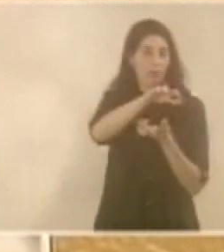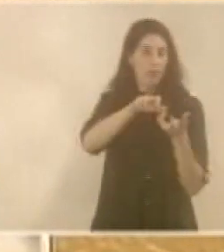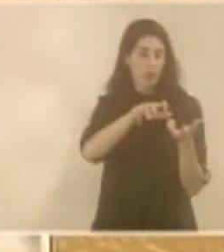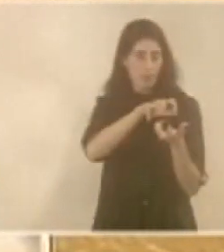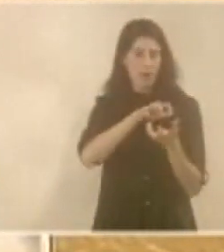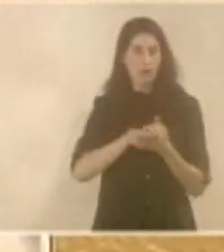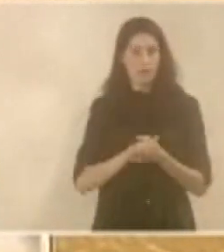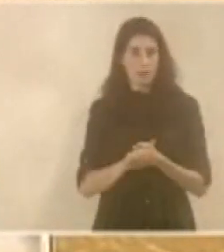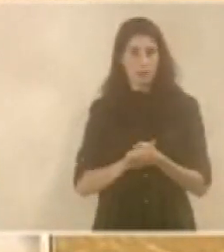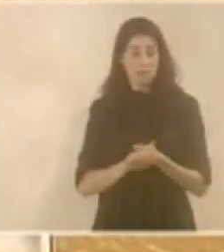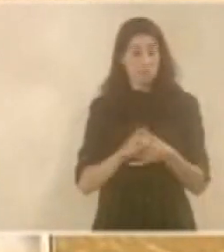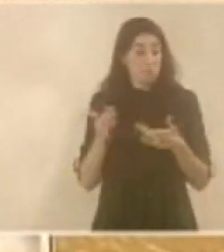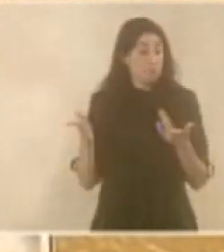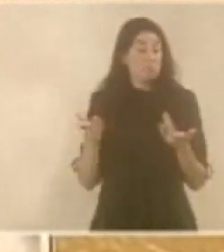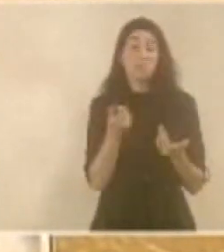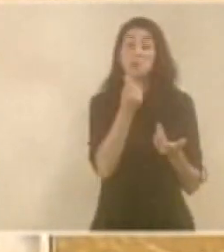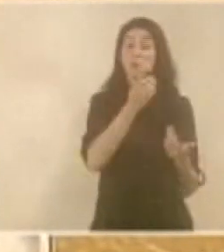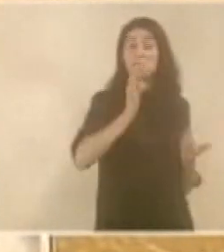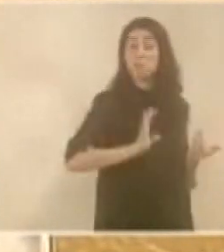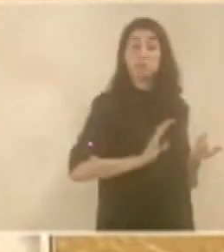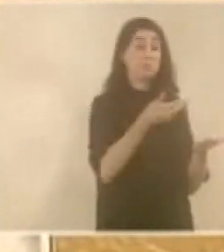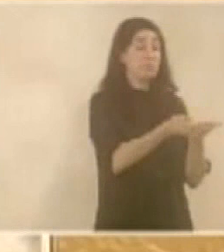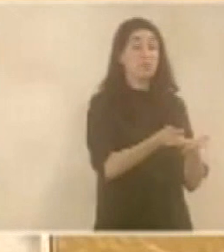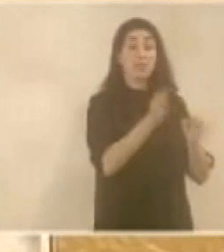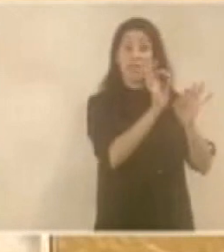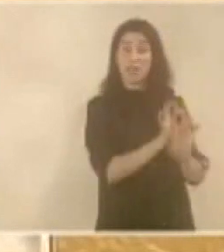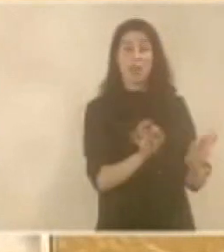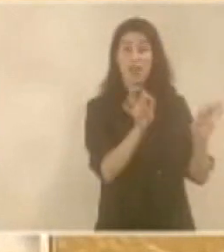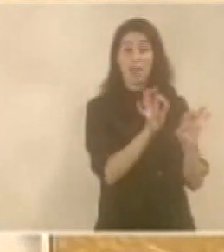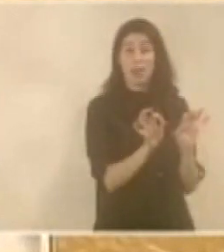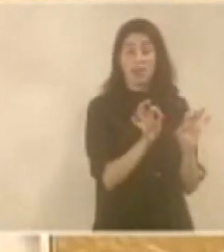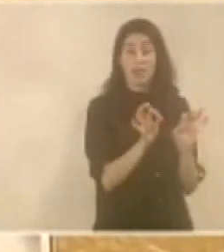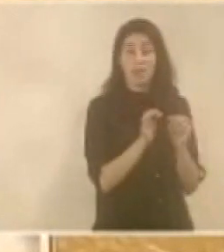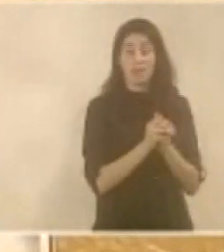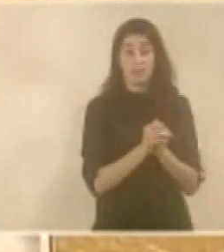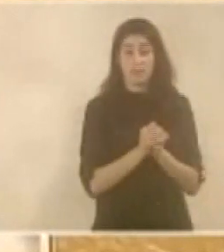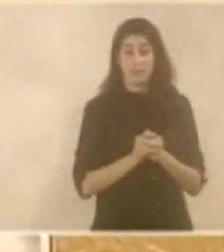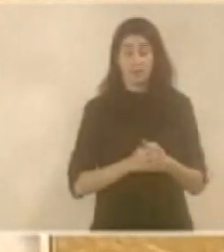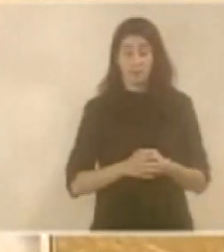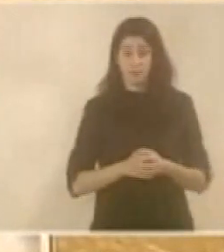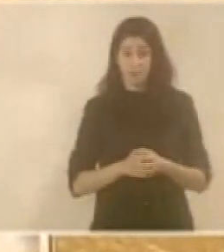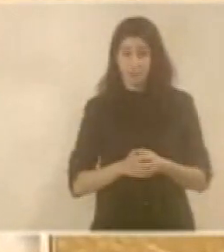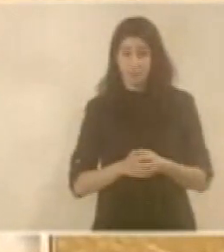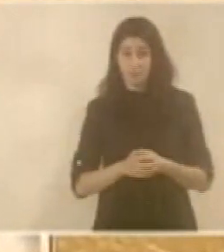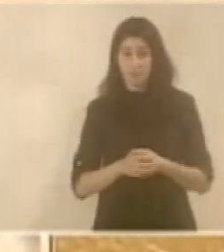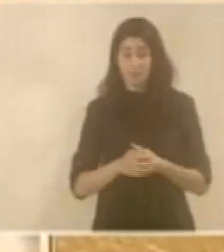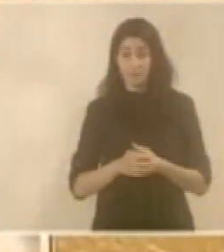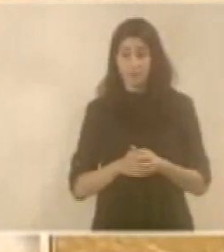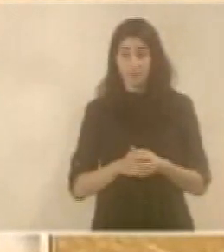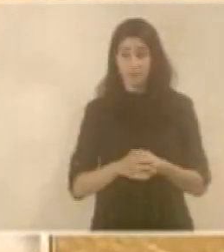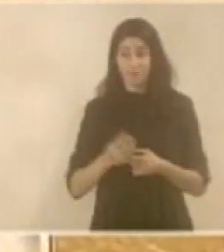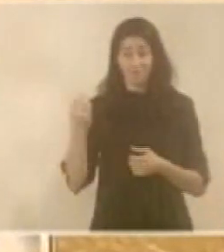1859. Sin pedir nada a cambio, sin nada que ganar y mucho que perder, la vida. De esa experiencia, su